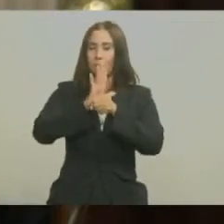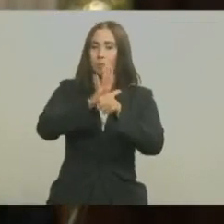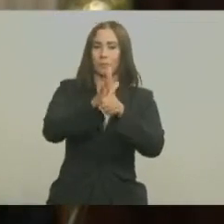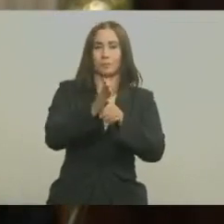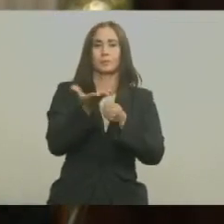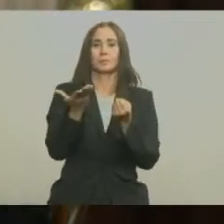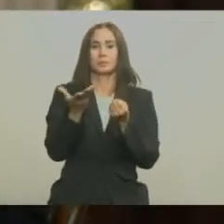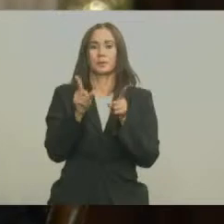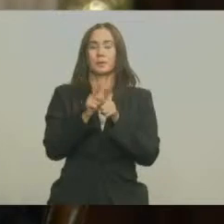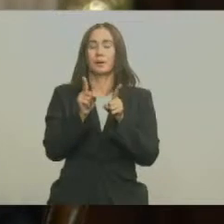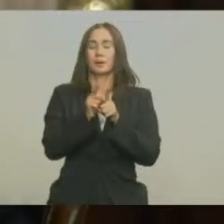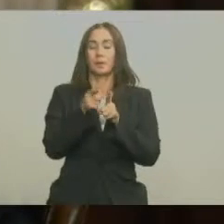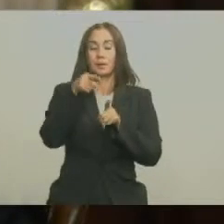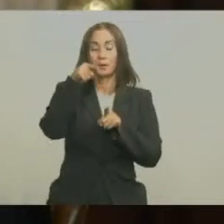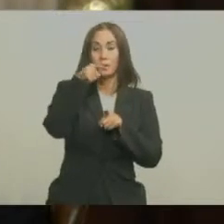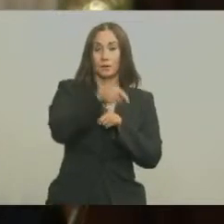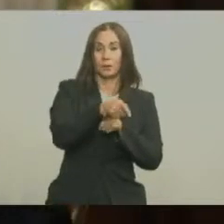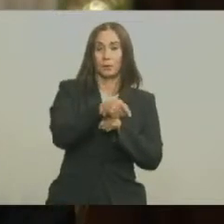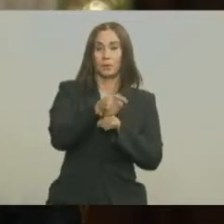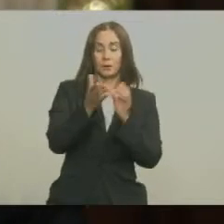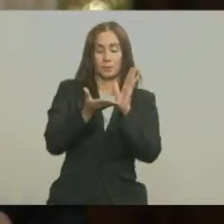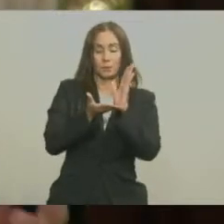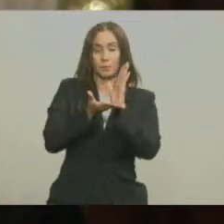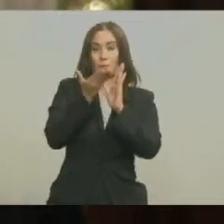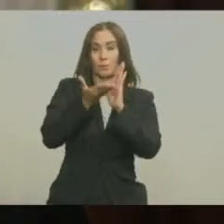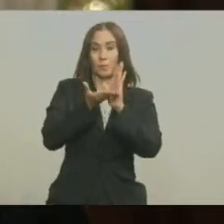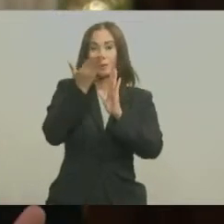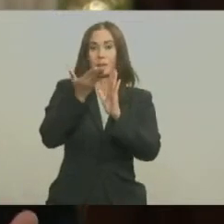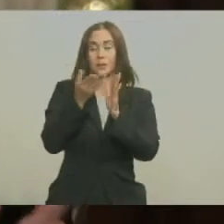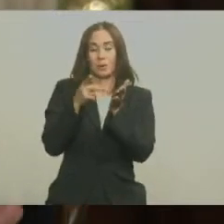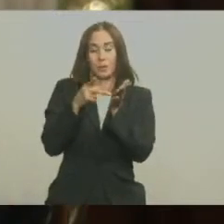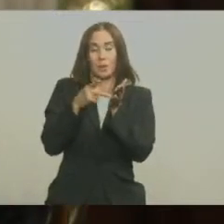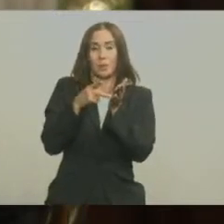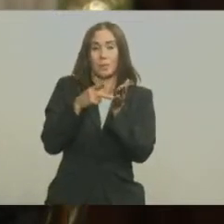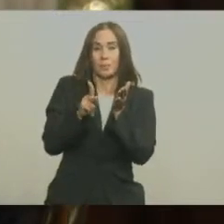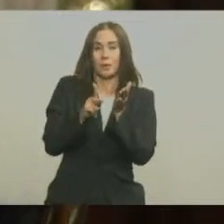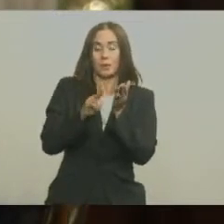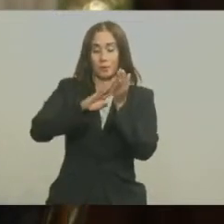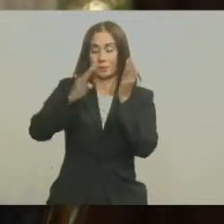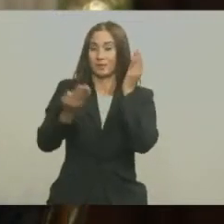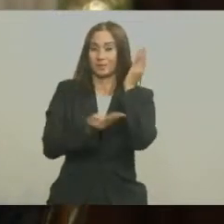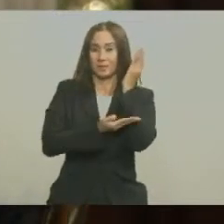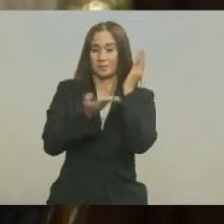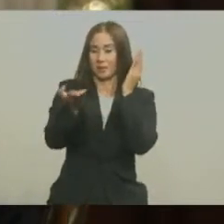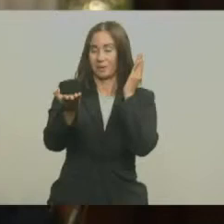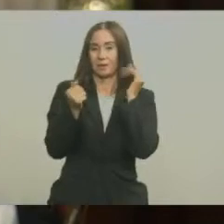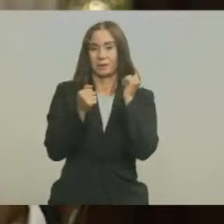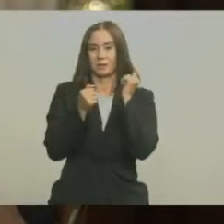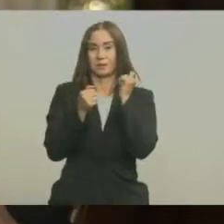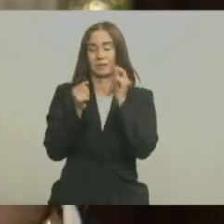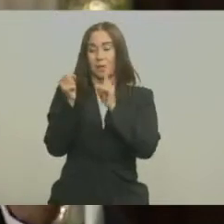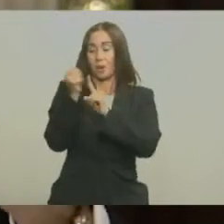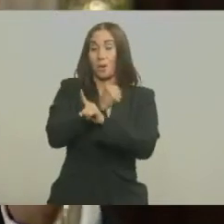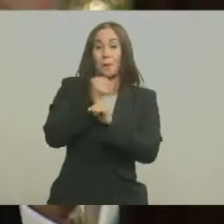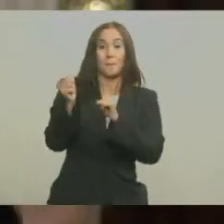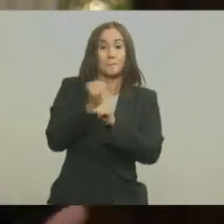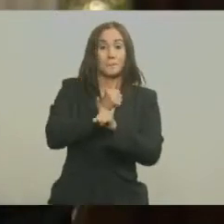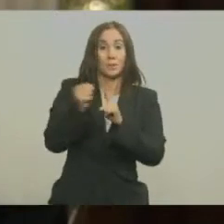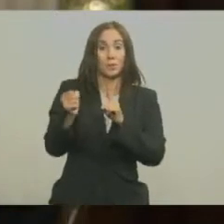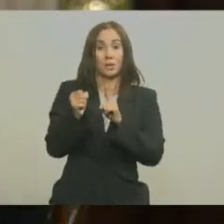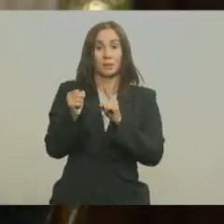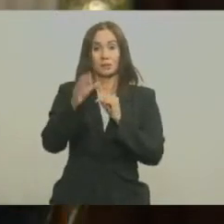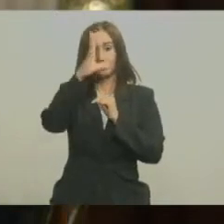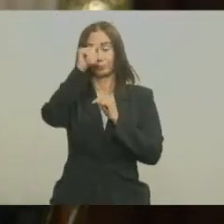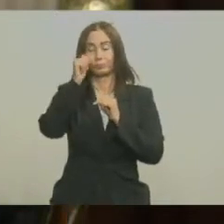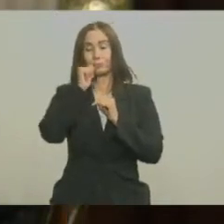de la misma en términos de aumento de los casos de embarazos no intencionales, violencia por razón de